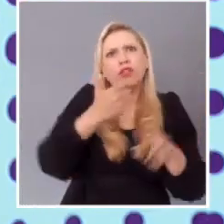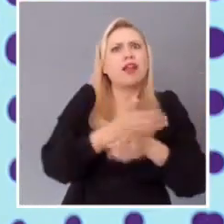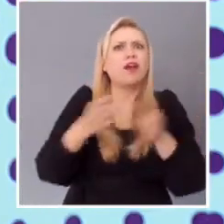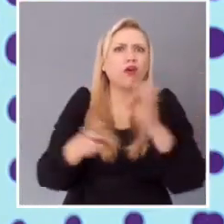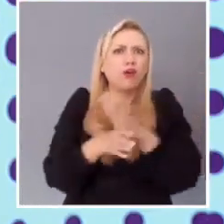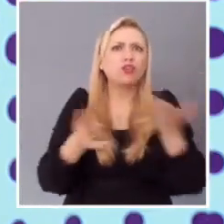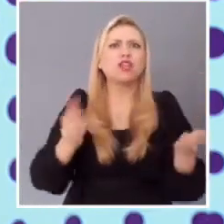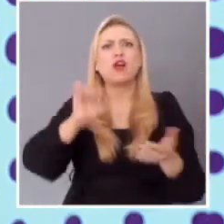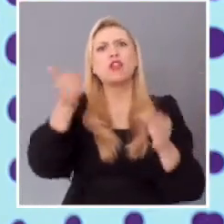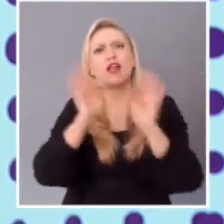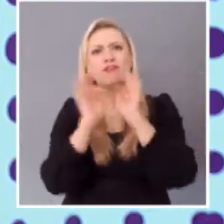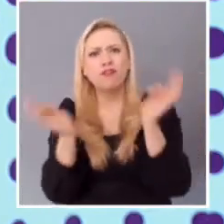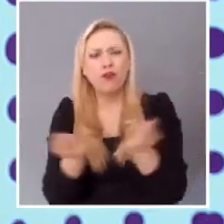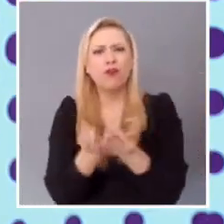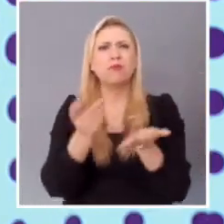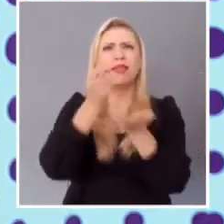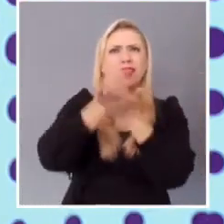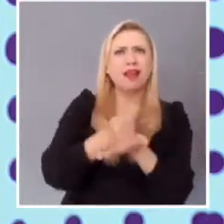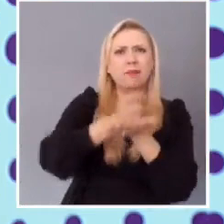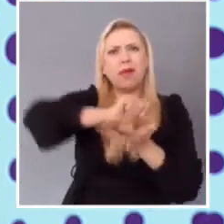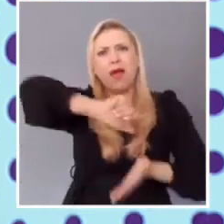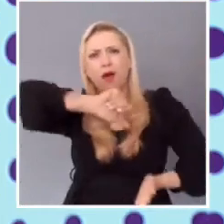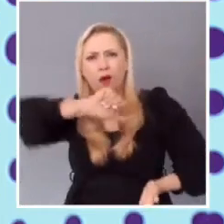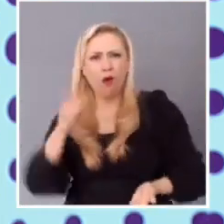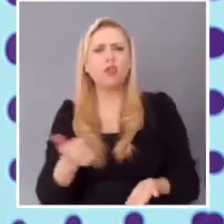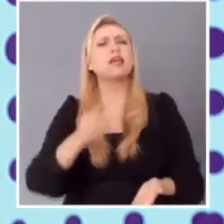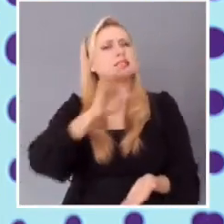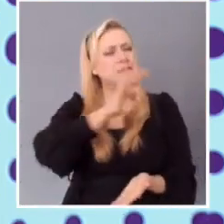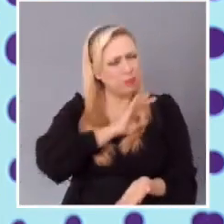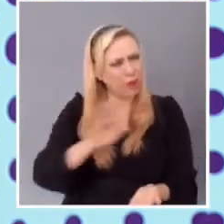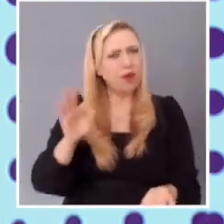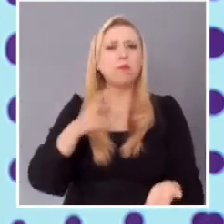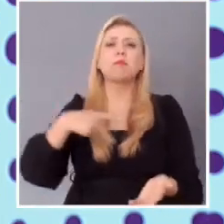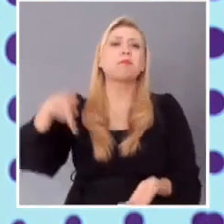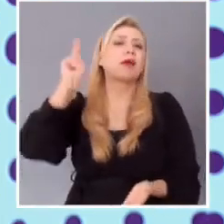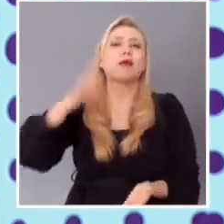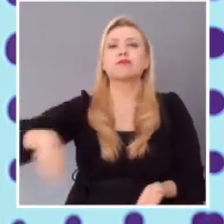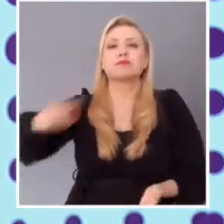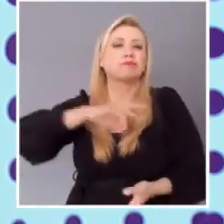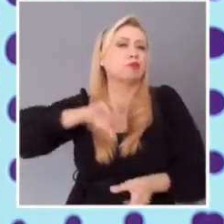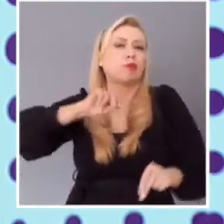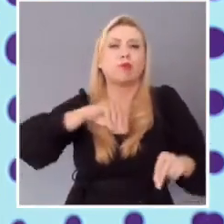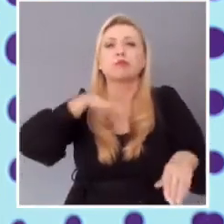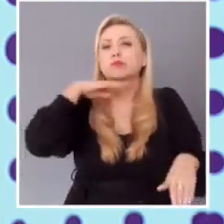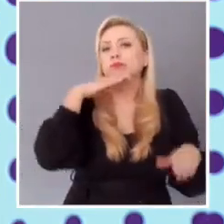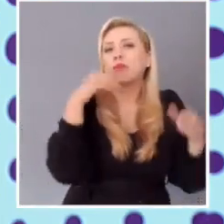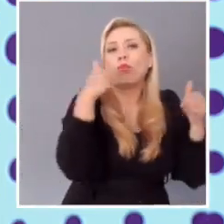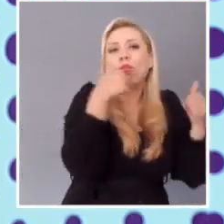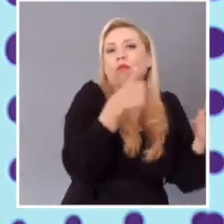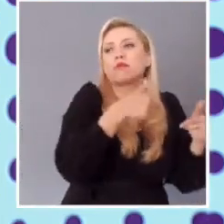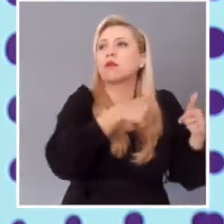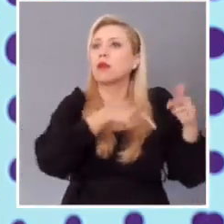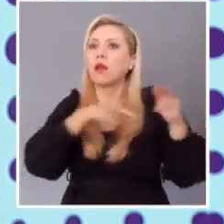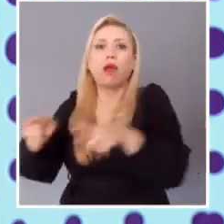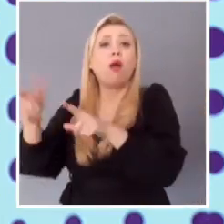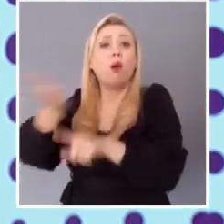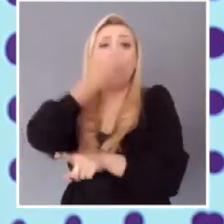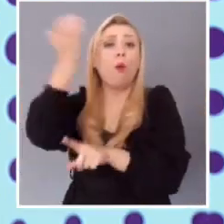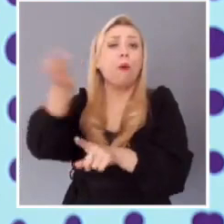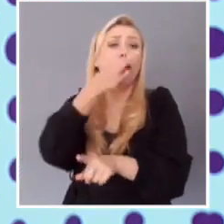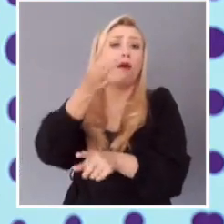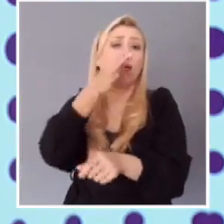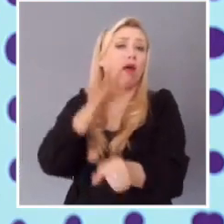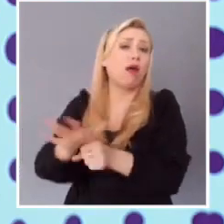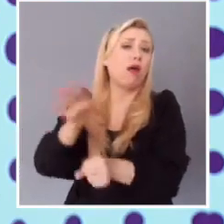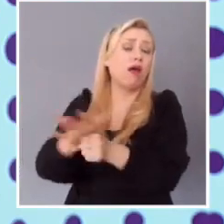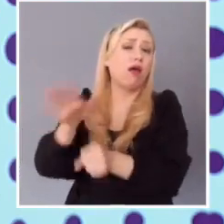puede incidir, que muchas veces esto no se hace, justamente es como solo nos centramos en esto. Entonces, el hecho de conocer también este entorno, de conocer las